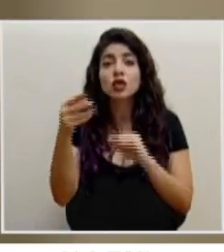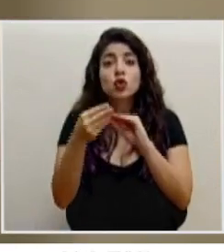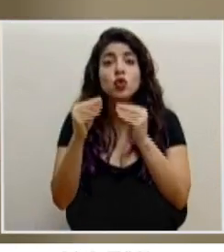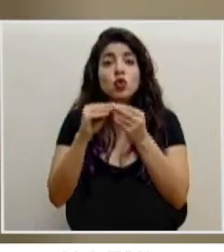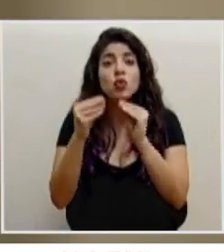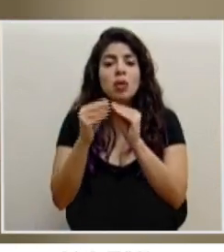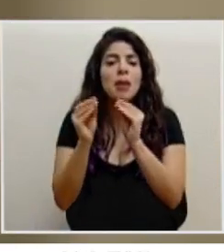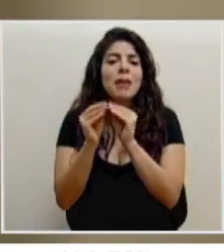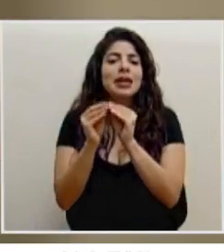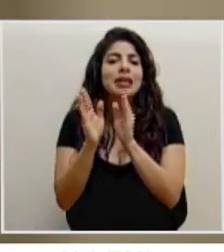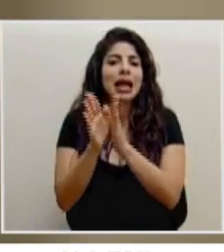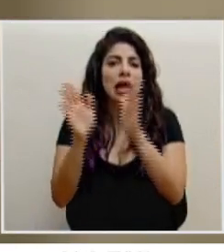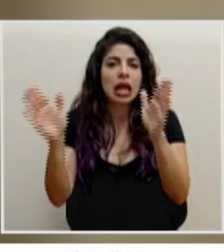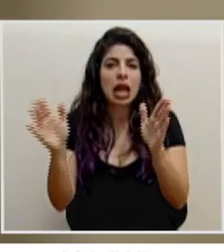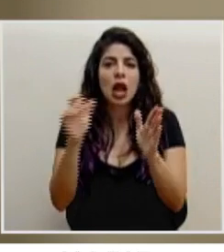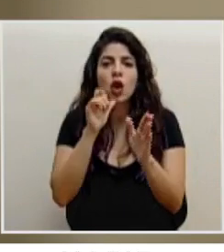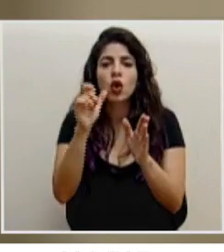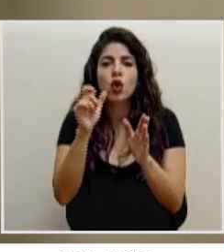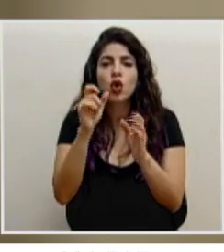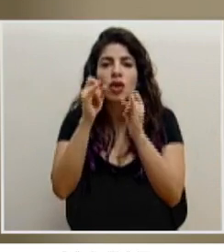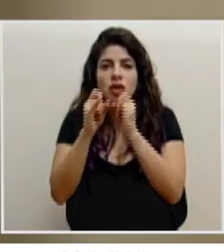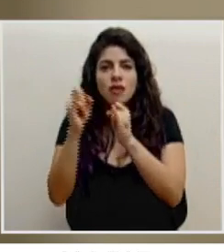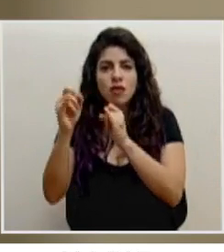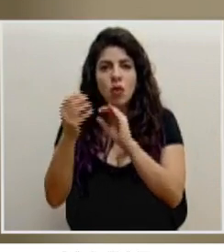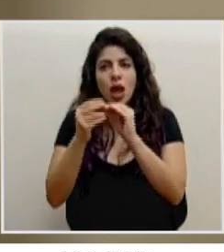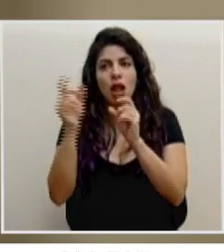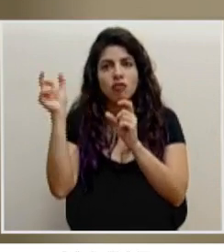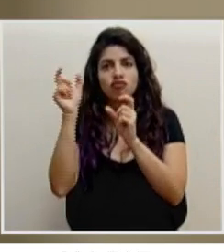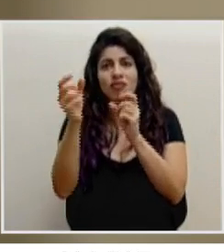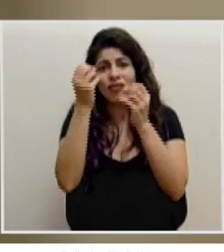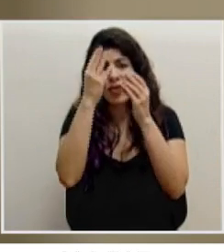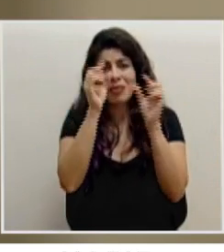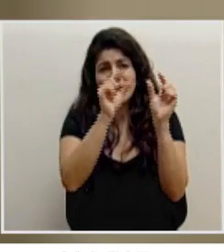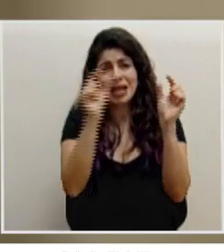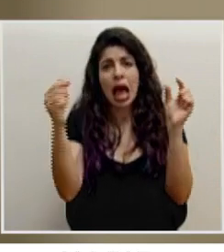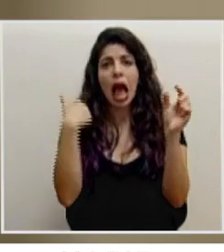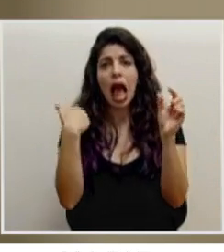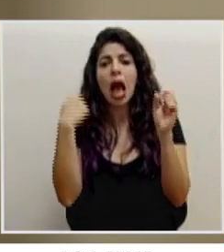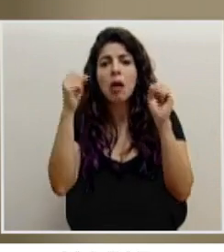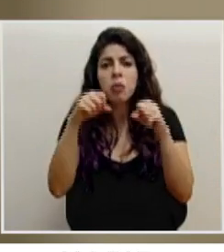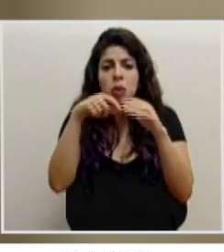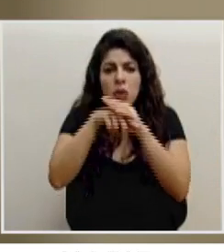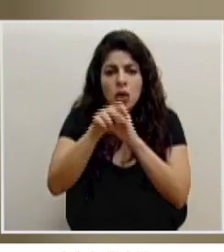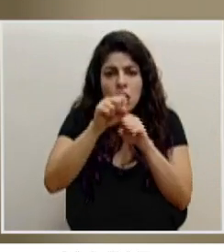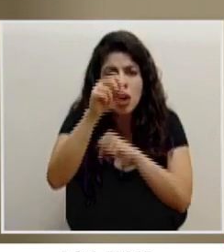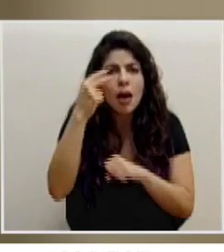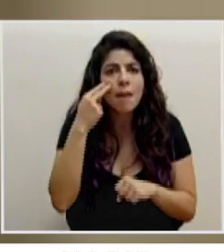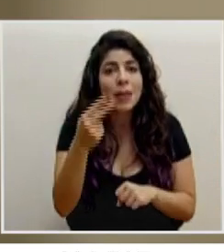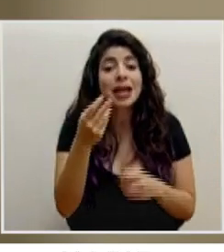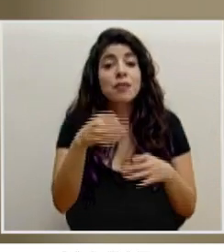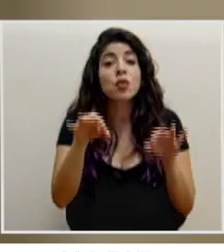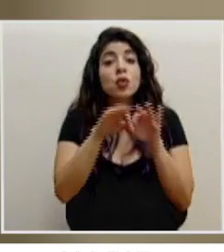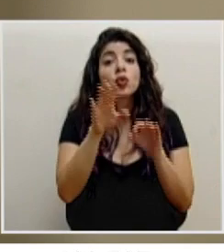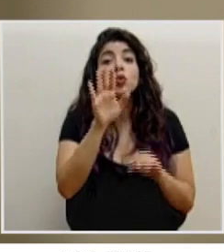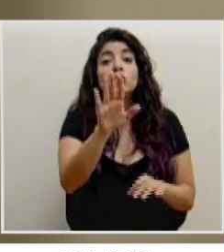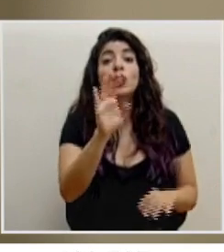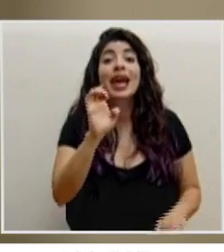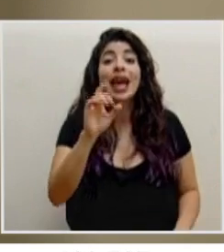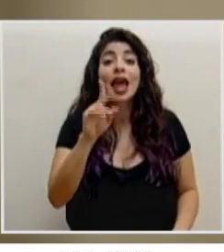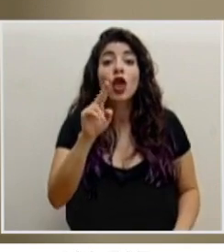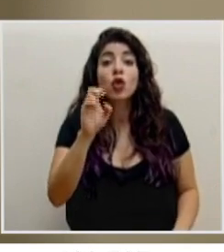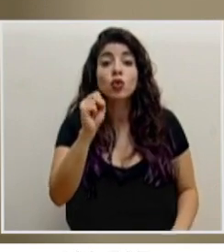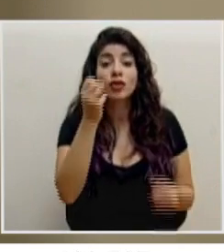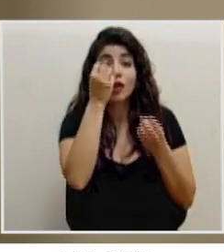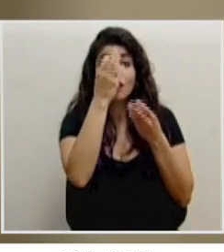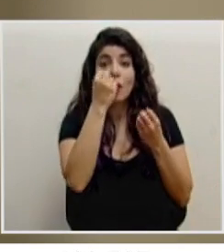números nominales, no son números individuales. Es importante que las personas tengan actualizados sus datos en el EDUS y